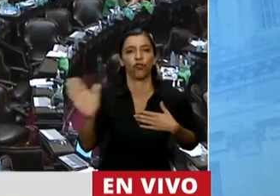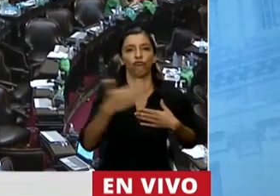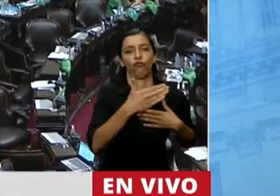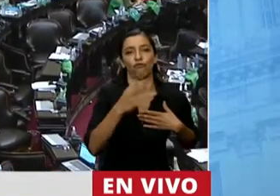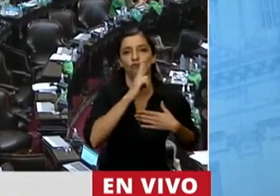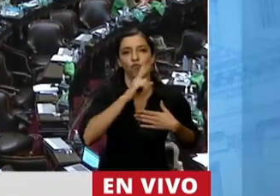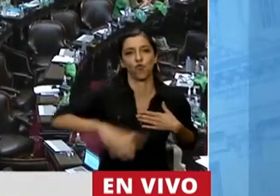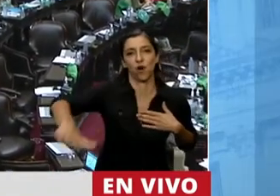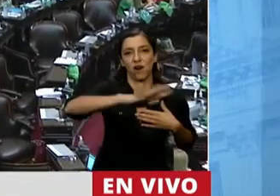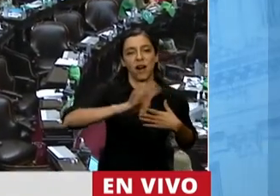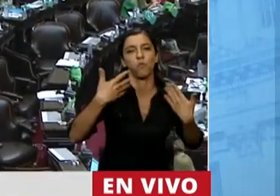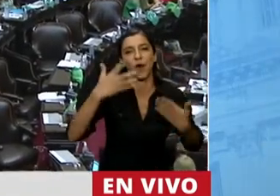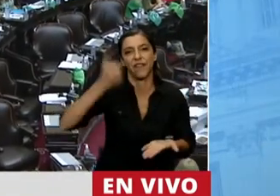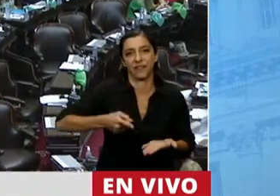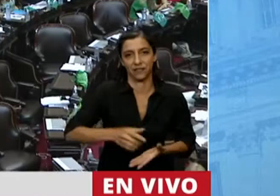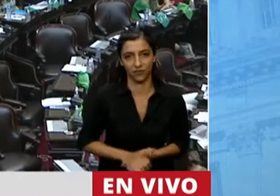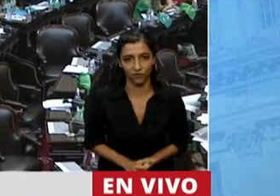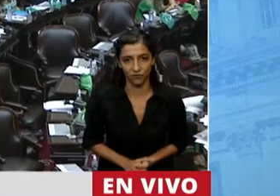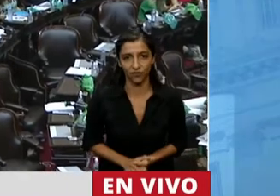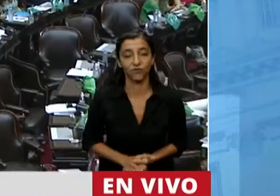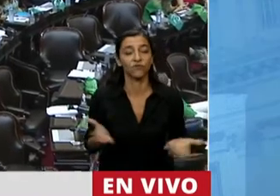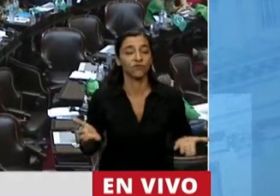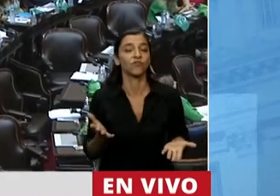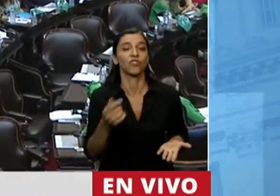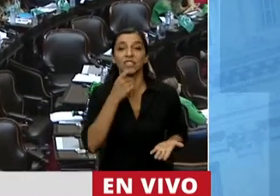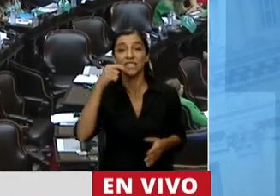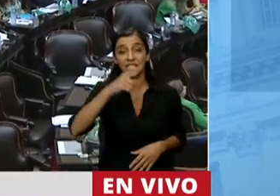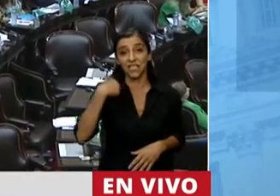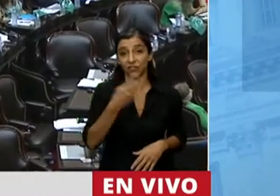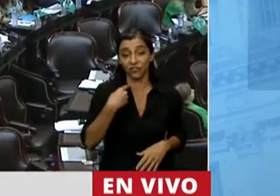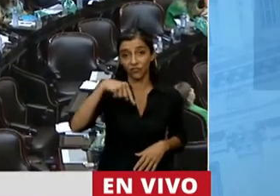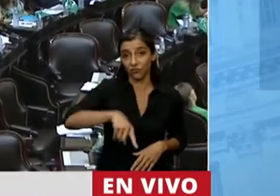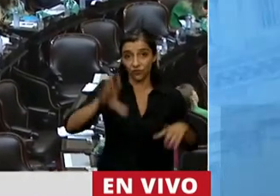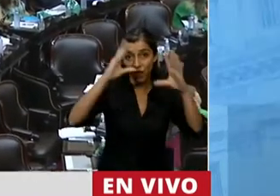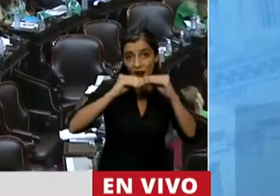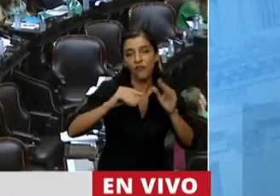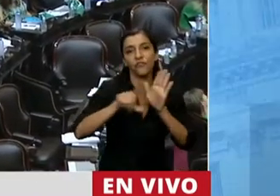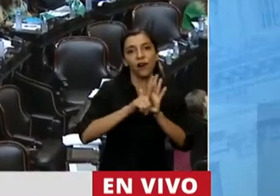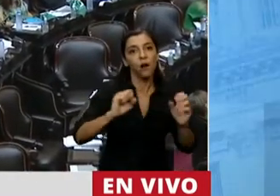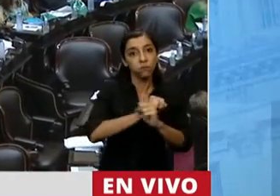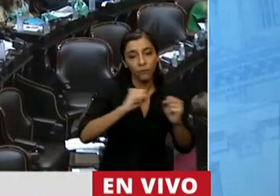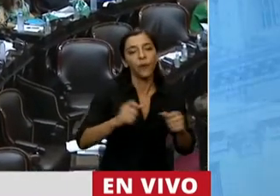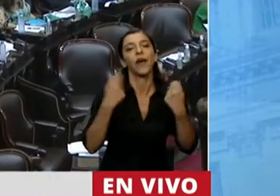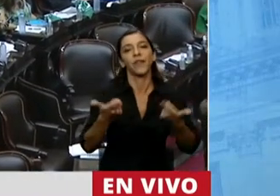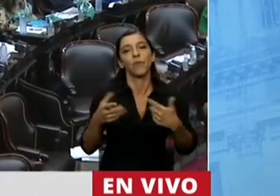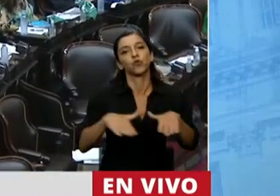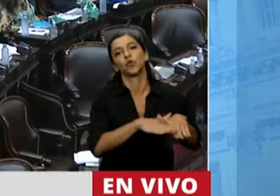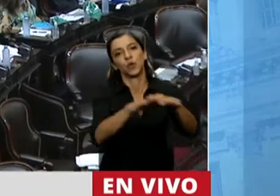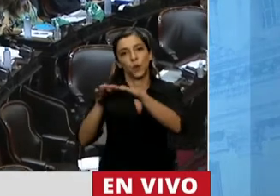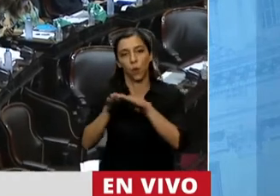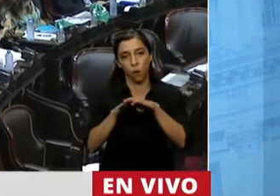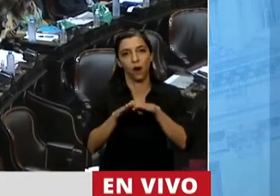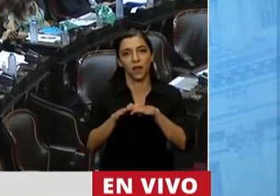Señor presidente, si esta noche aprobamos esta ley, vamos a generar mayor equidad, mayor justicia